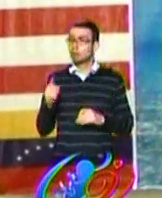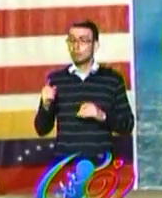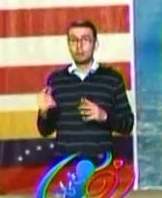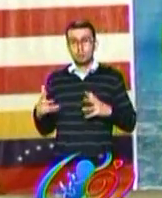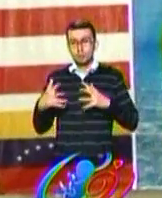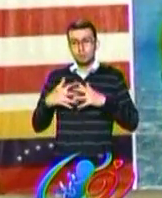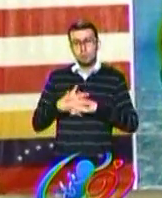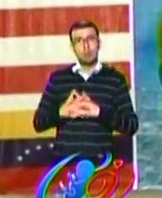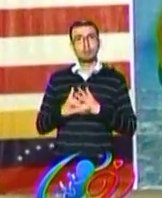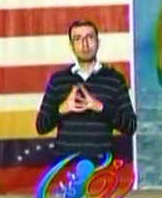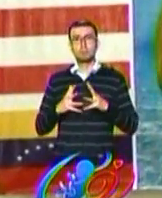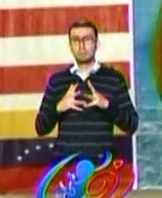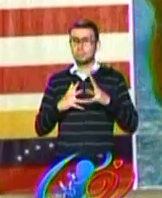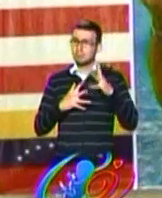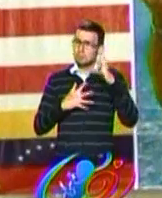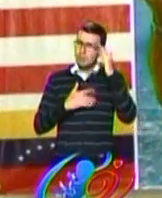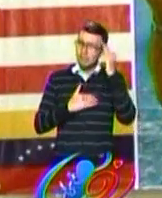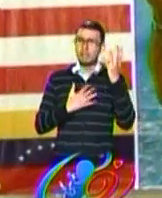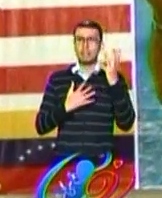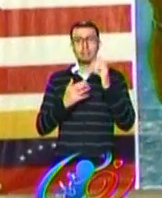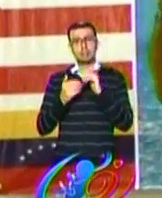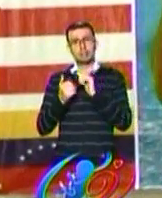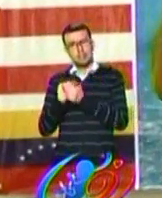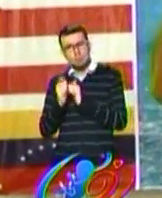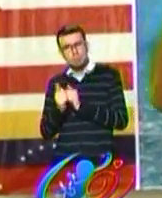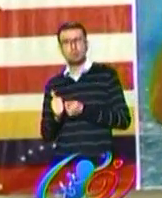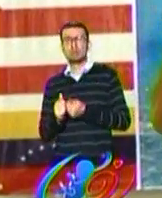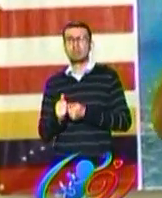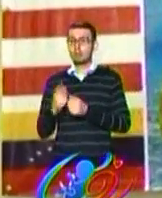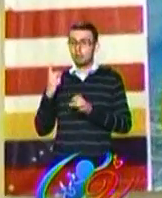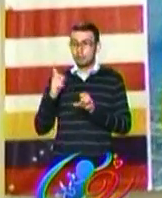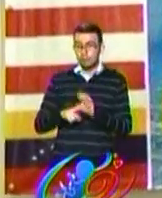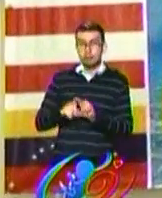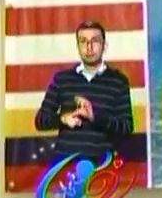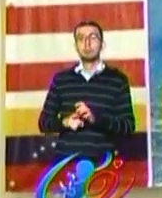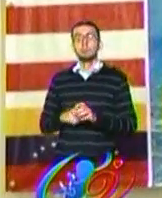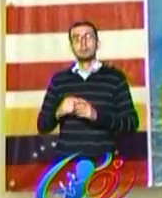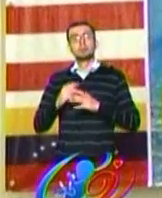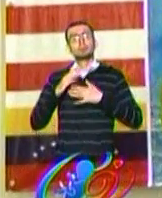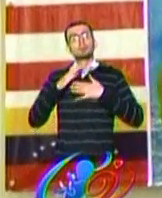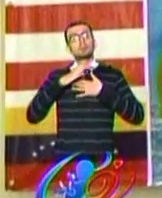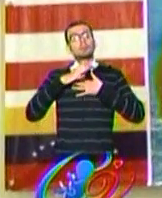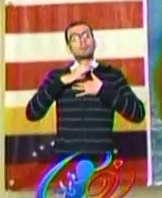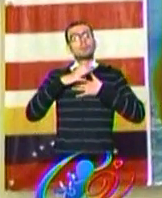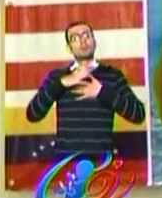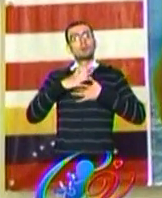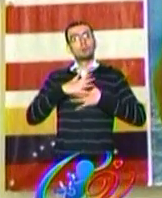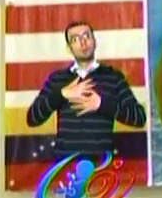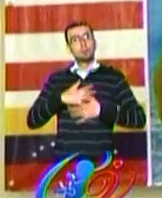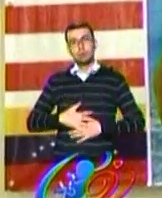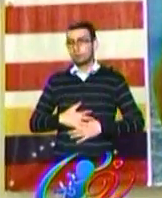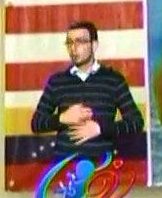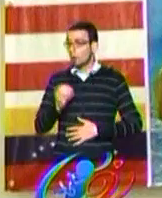mente, deporte, donde incluye la parte de respiración, y